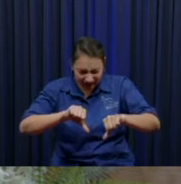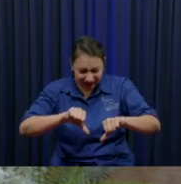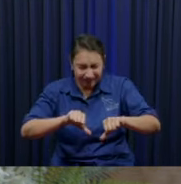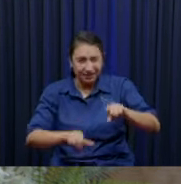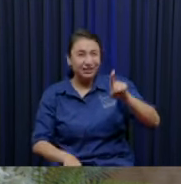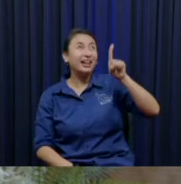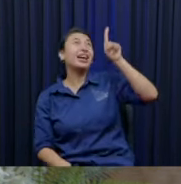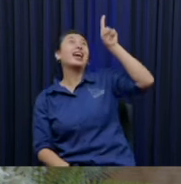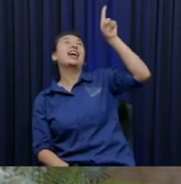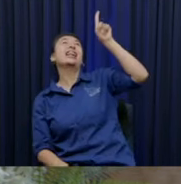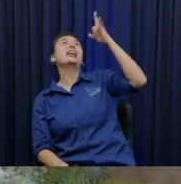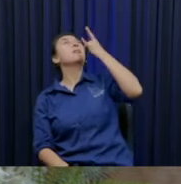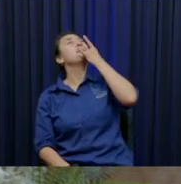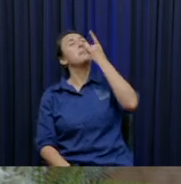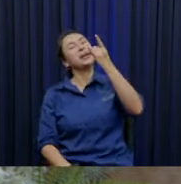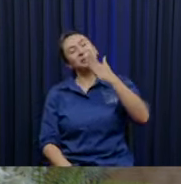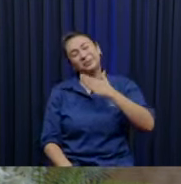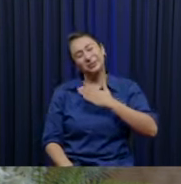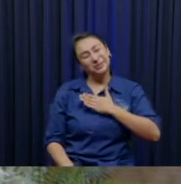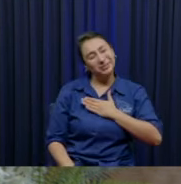salvó a un desgraciado.